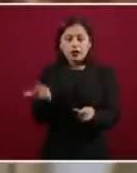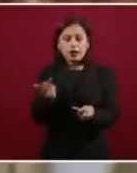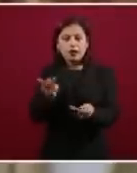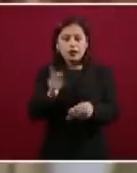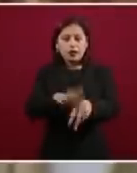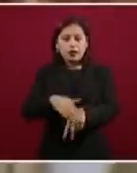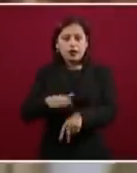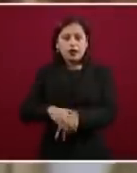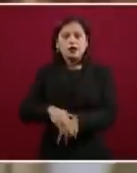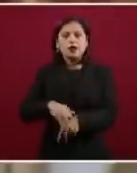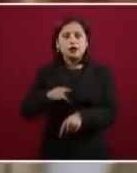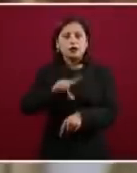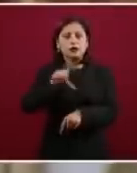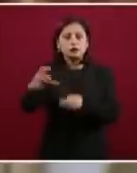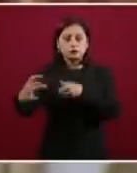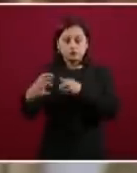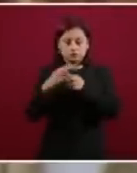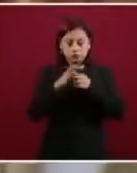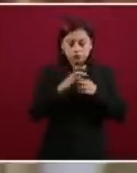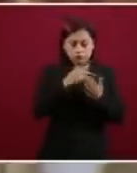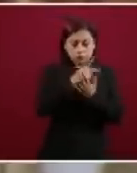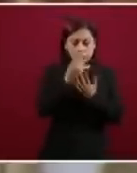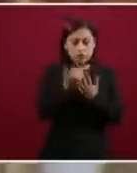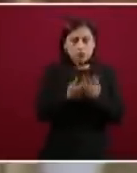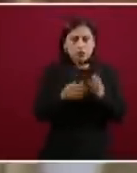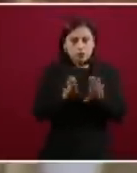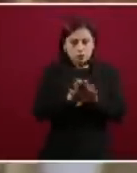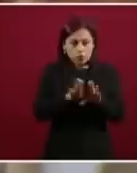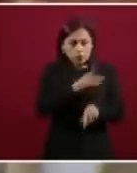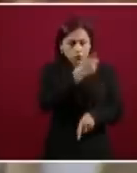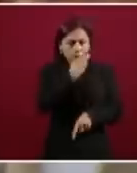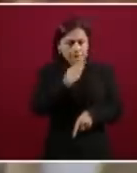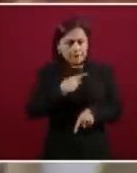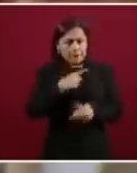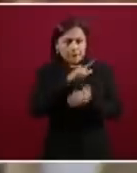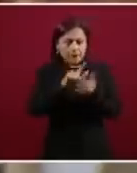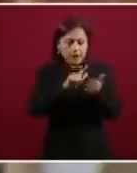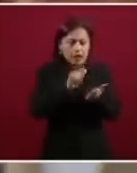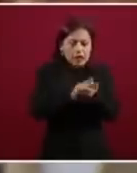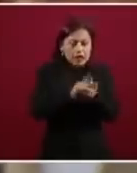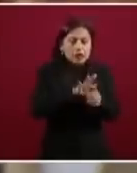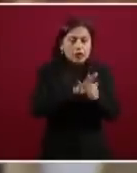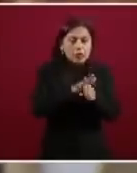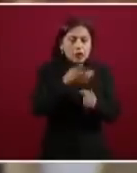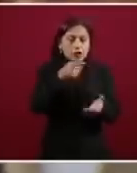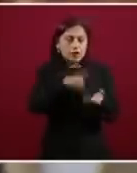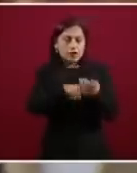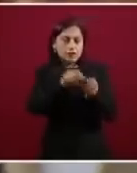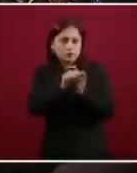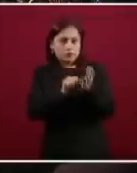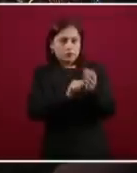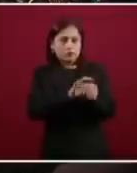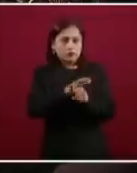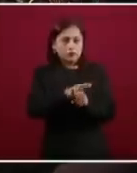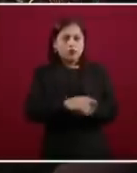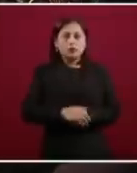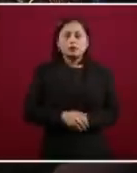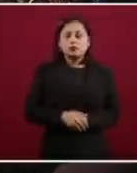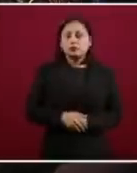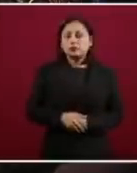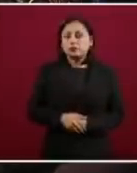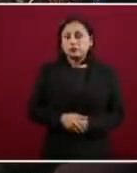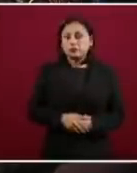ese carácter vinculatorio? Esa sería la pregunta muy concreta. ¿En qué ley y artículos se fundamenta la consulta? Gracias. Pues.